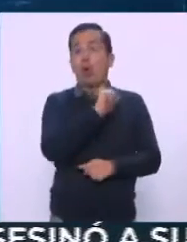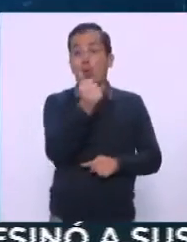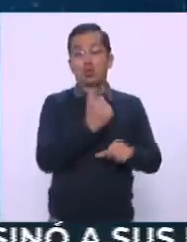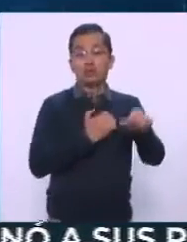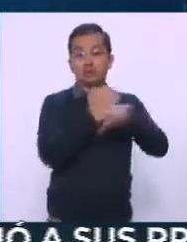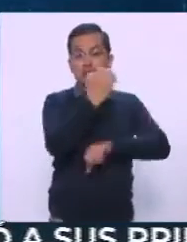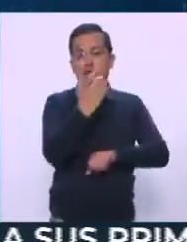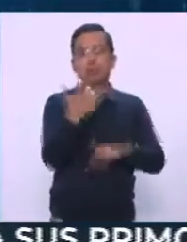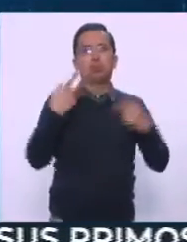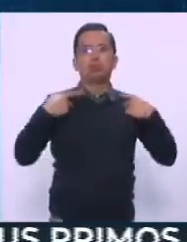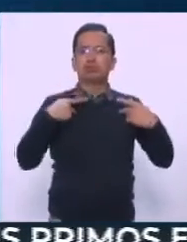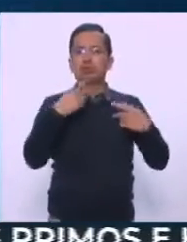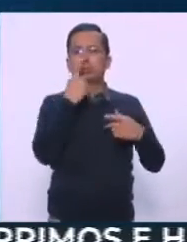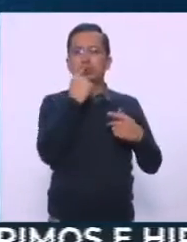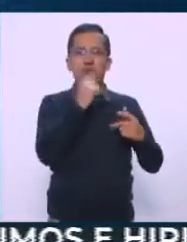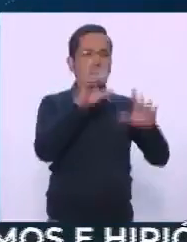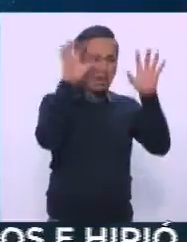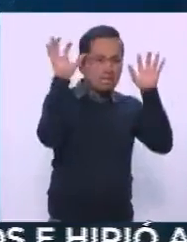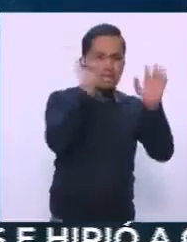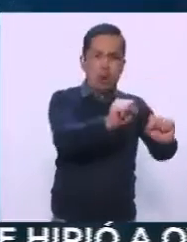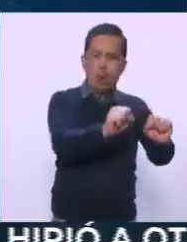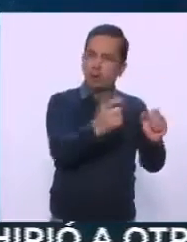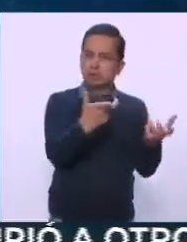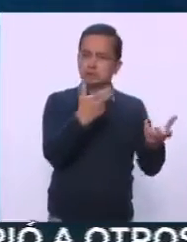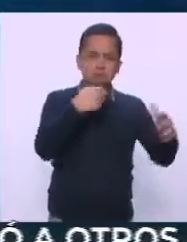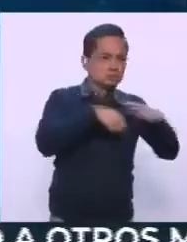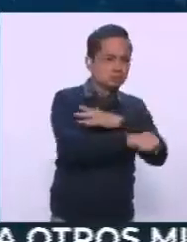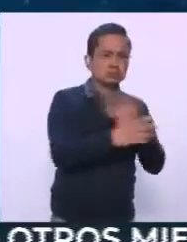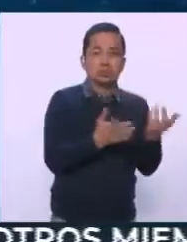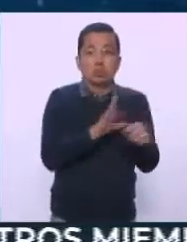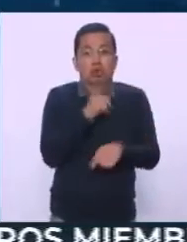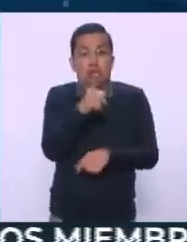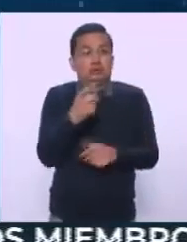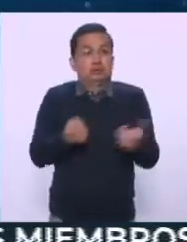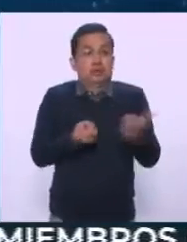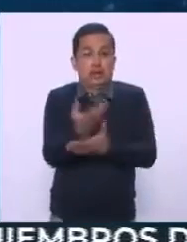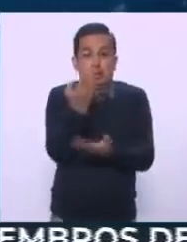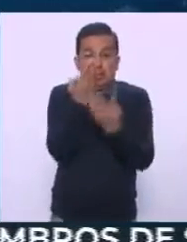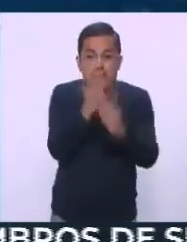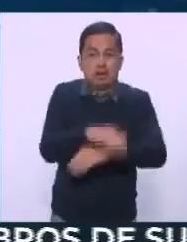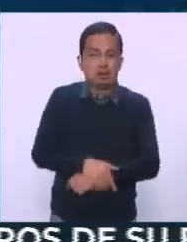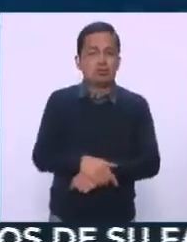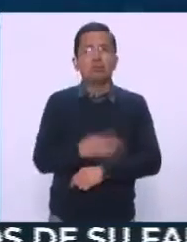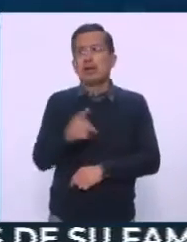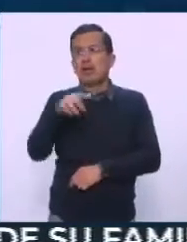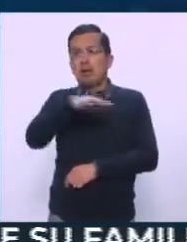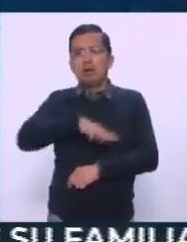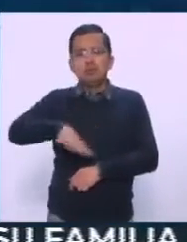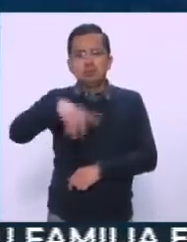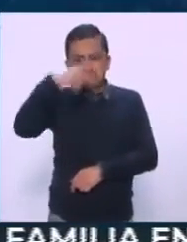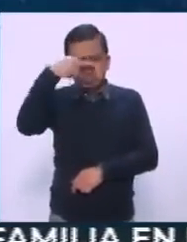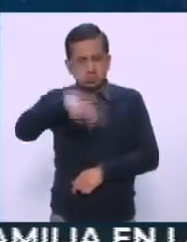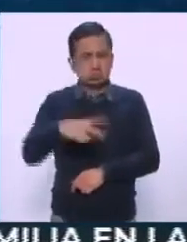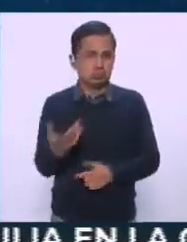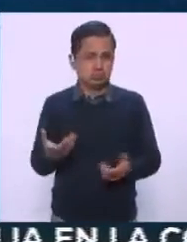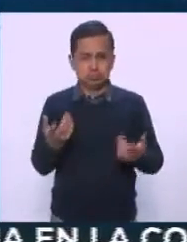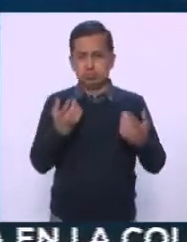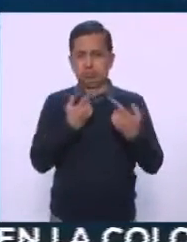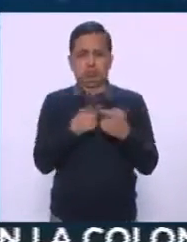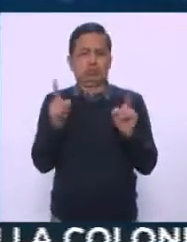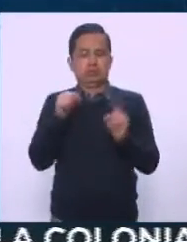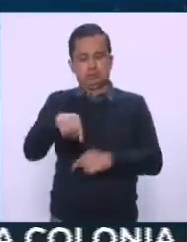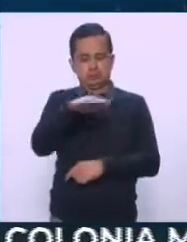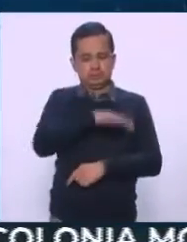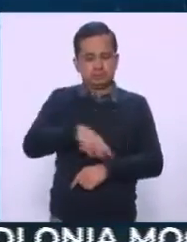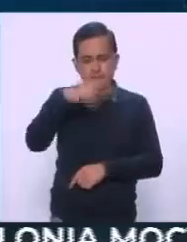policías ingresaron con violencia a una fiesta y se armó una trifulca en la calle allá en Linares. En cambio, aquí en la Ciudad de México pues se sigue